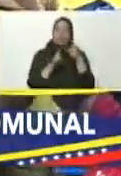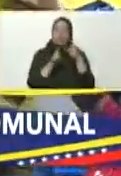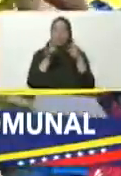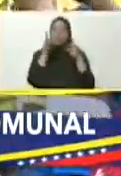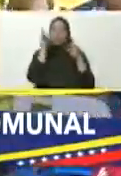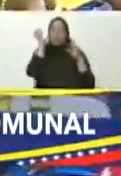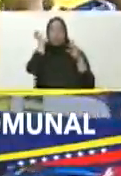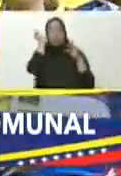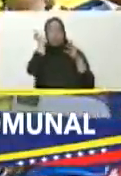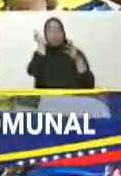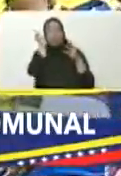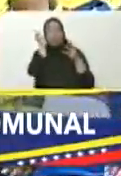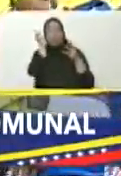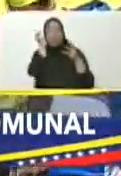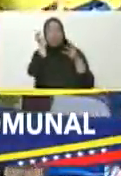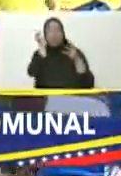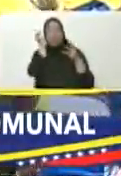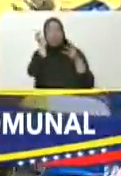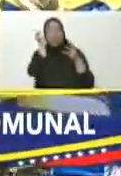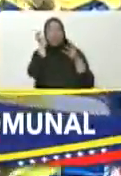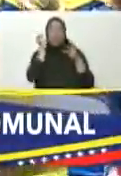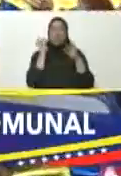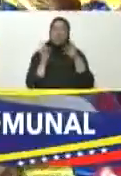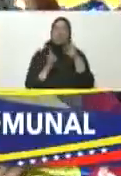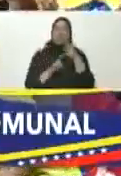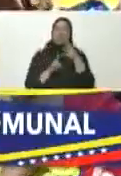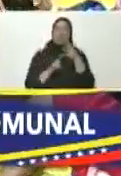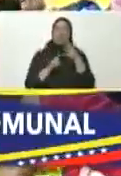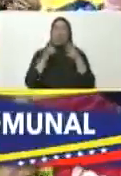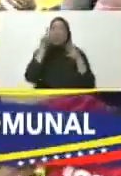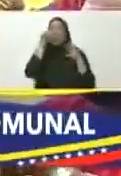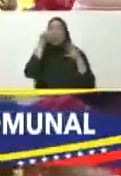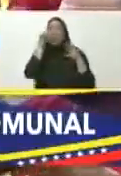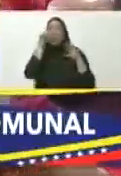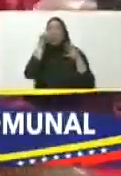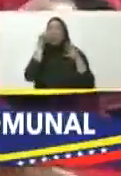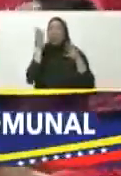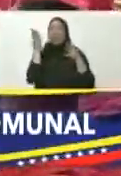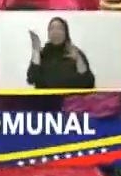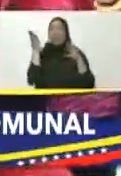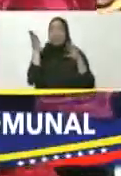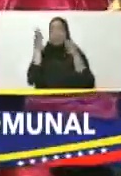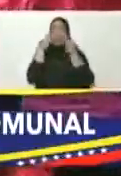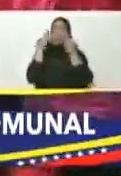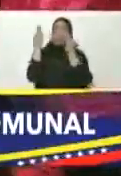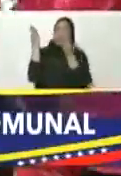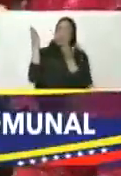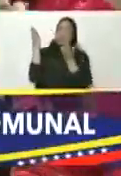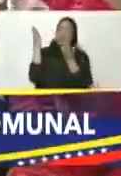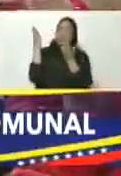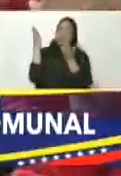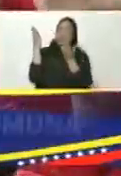Francisca Laviero, Bicentenario 3 Norte. Y Miguel Aponte, de Ince Los Colorados.